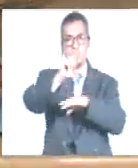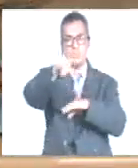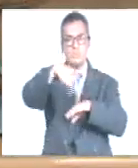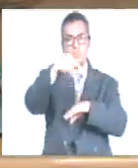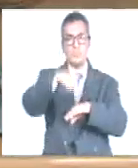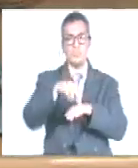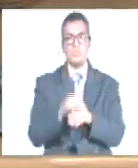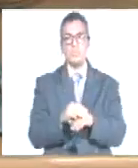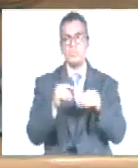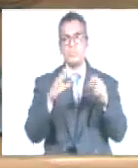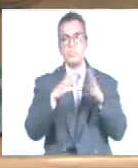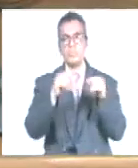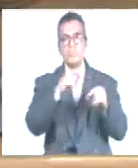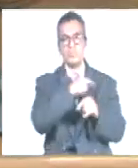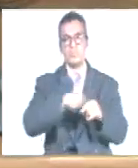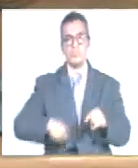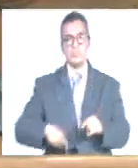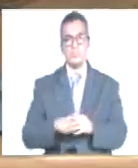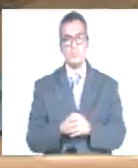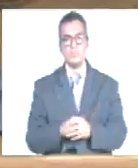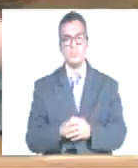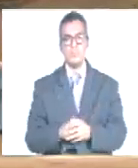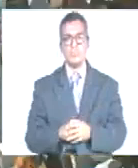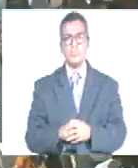Nacional. Es todo, ciudadano presidente.